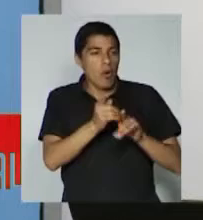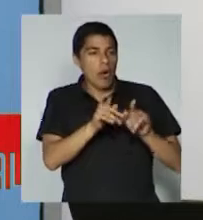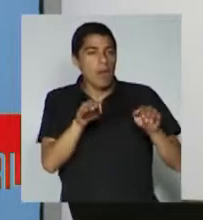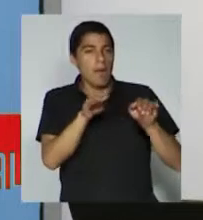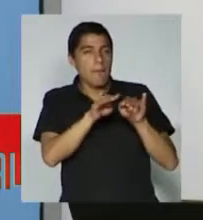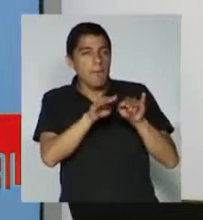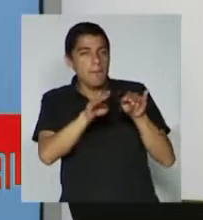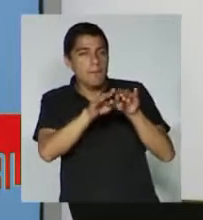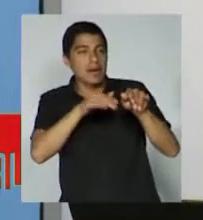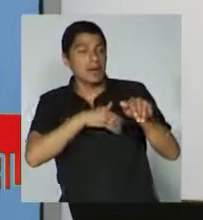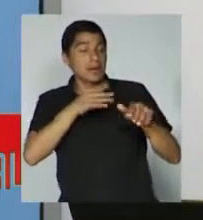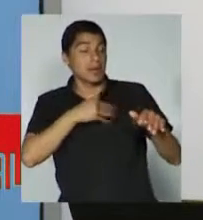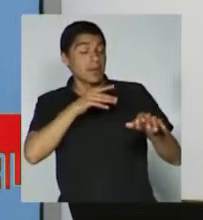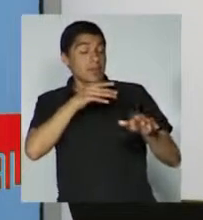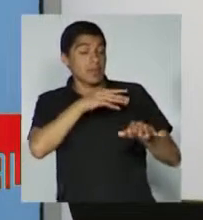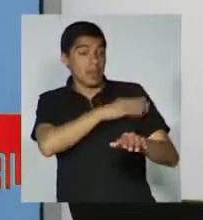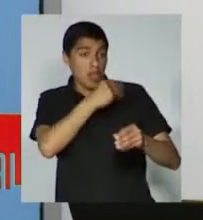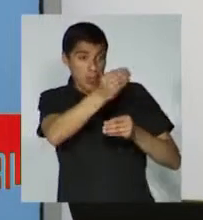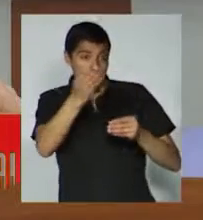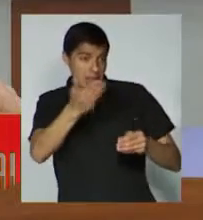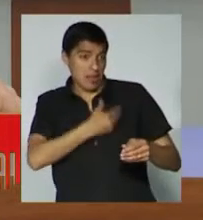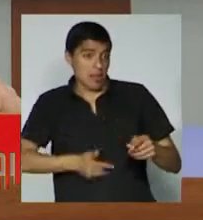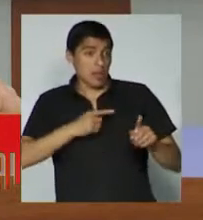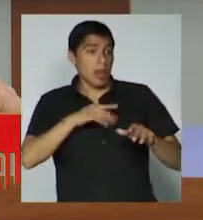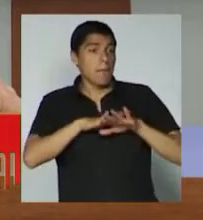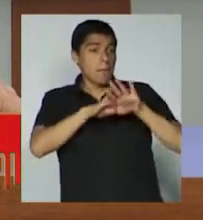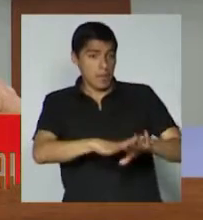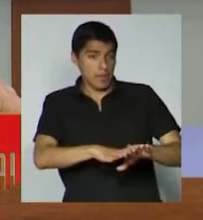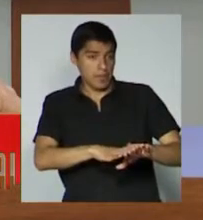de los dos candidatos que van al balotaje, le van a brindar el apoyo. ¿Qué opinas al respecto?